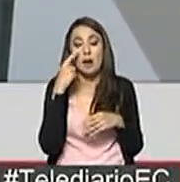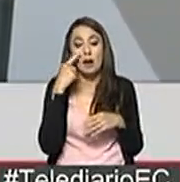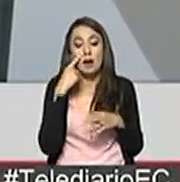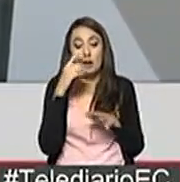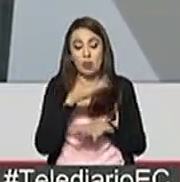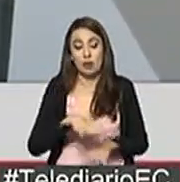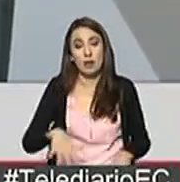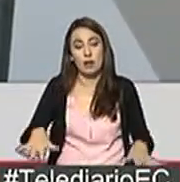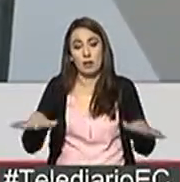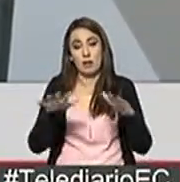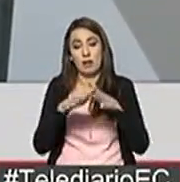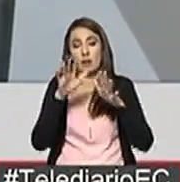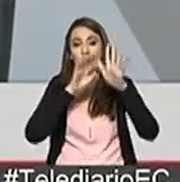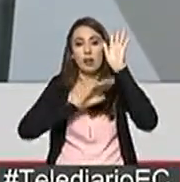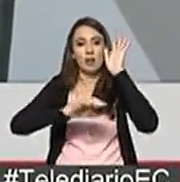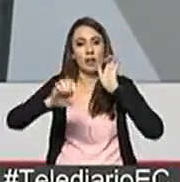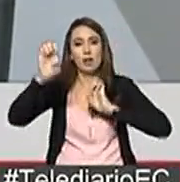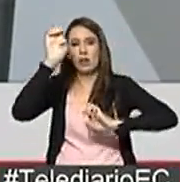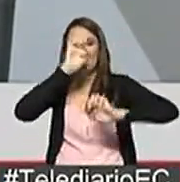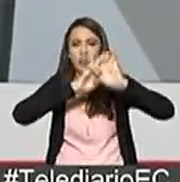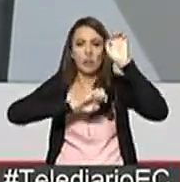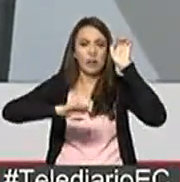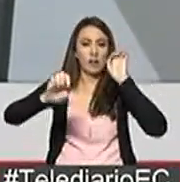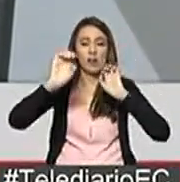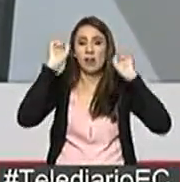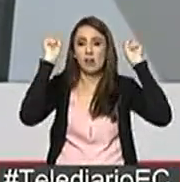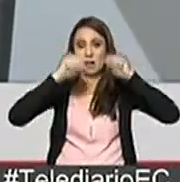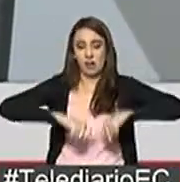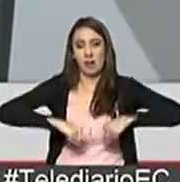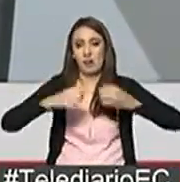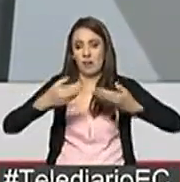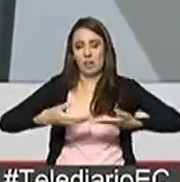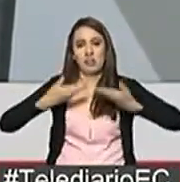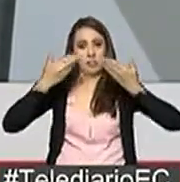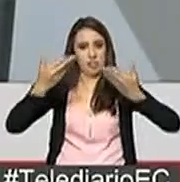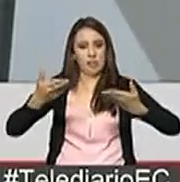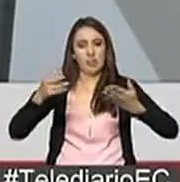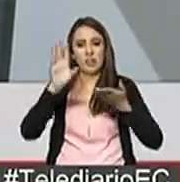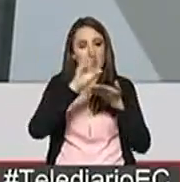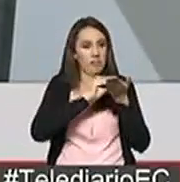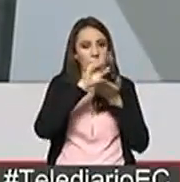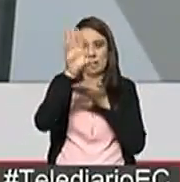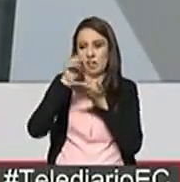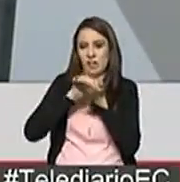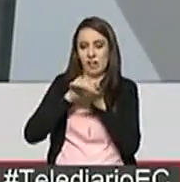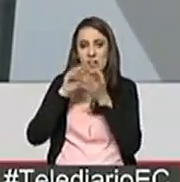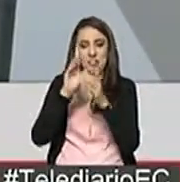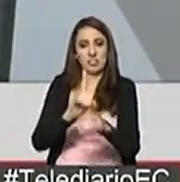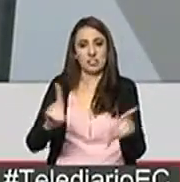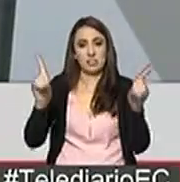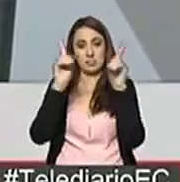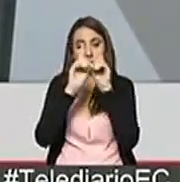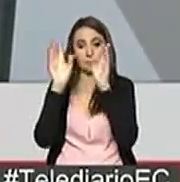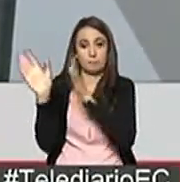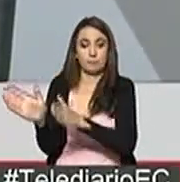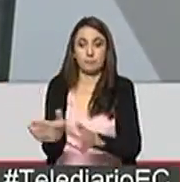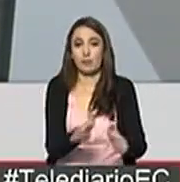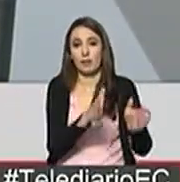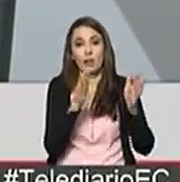terreno a mirar, a evaluar y poder también recoger los